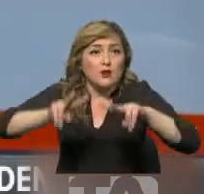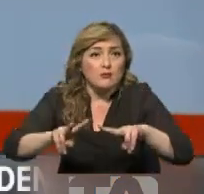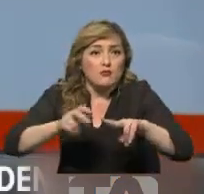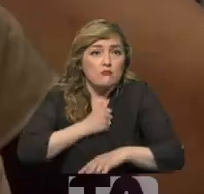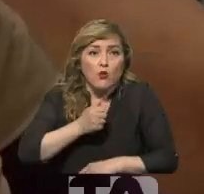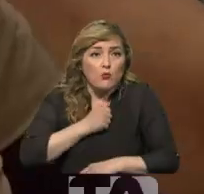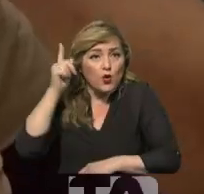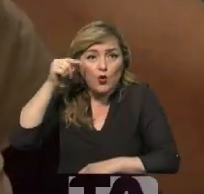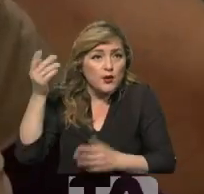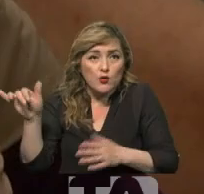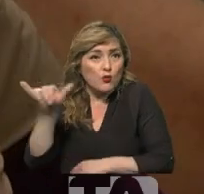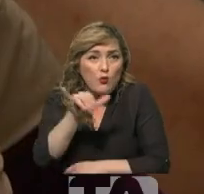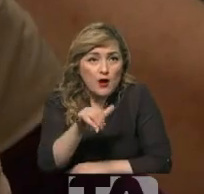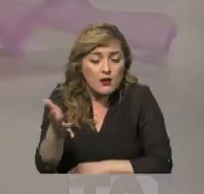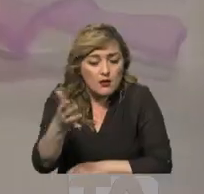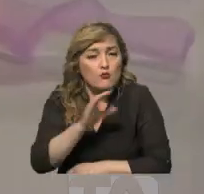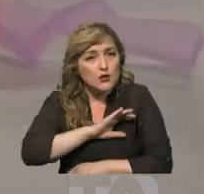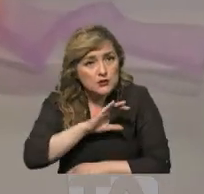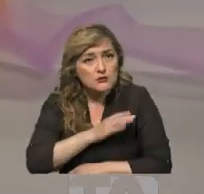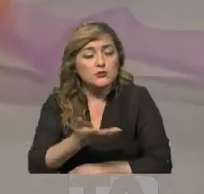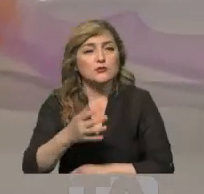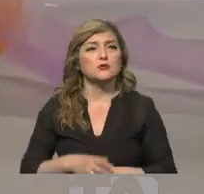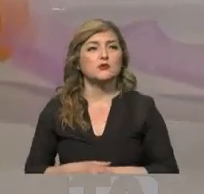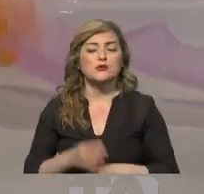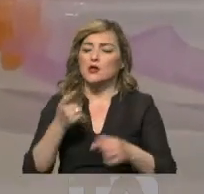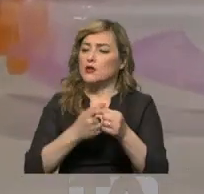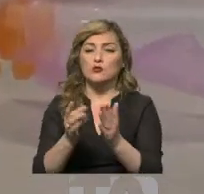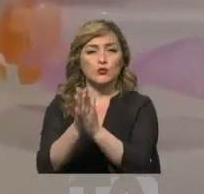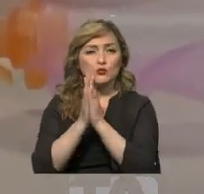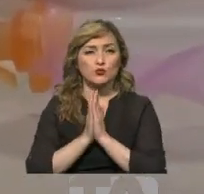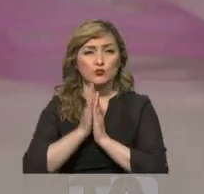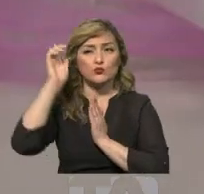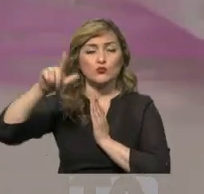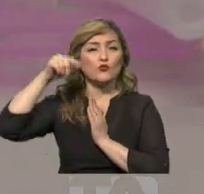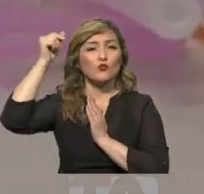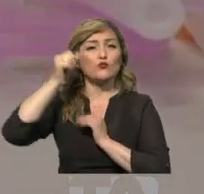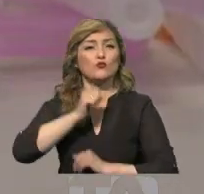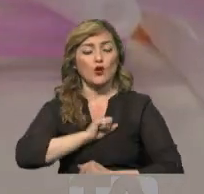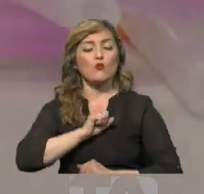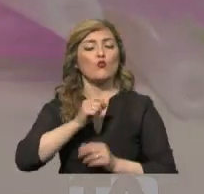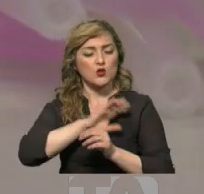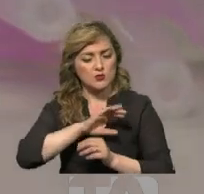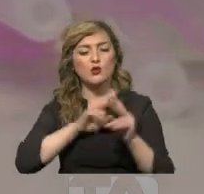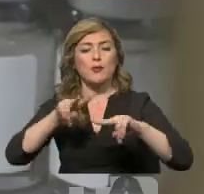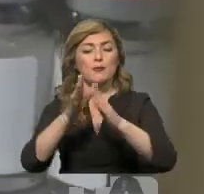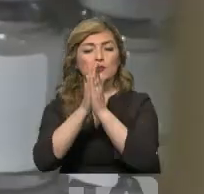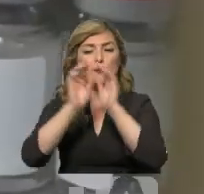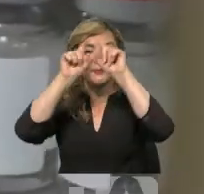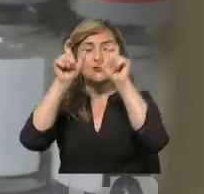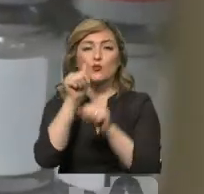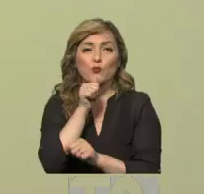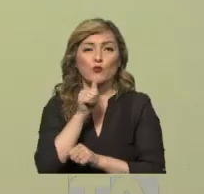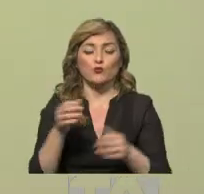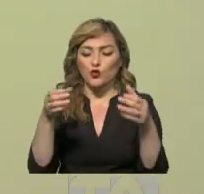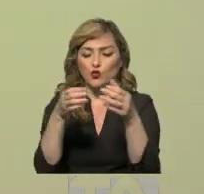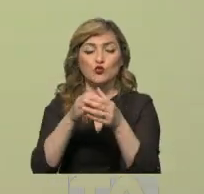gobiernos locales. Al pedido de Guayaquil se suma Quito para la vacunación masiva a cargo de los gobiernos locales y la empresa privada. Por su parte, la